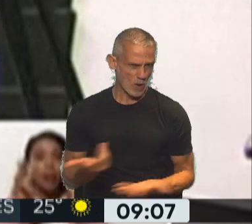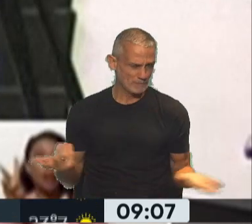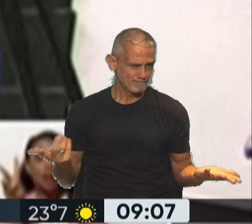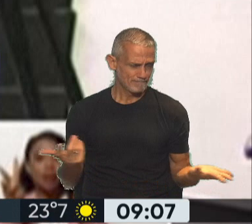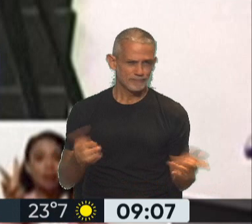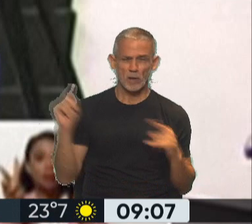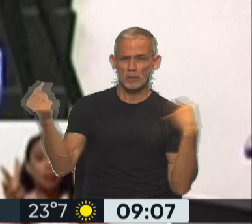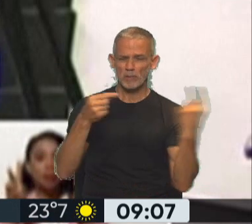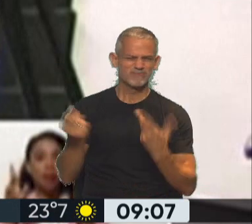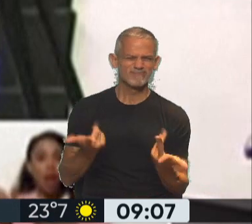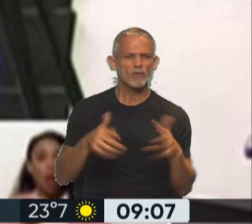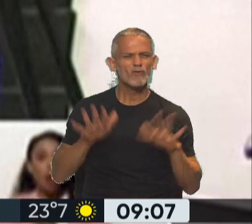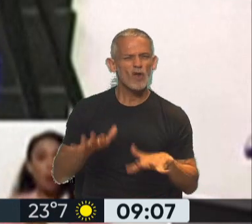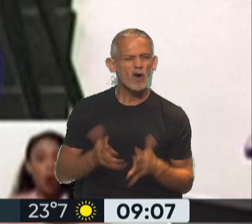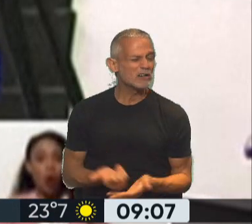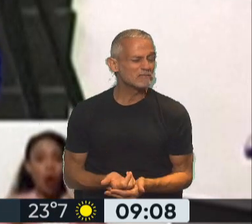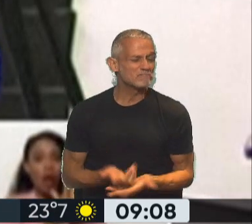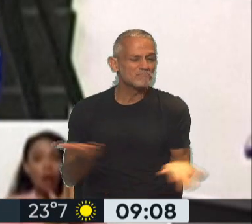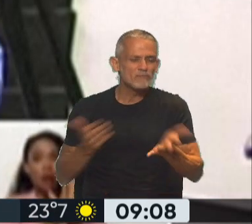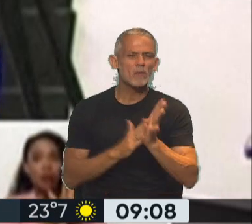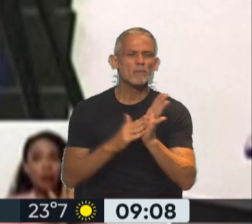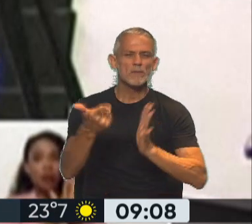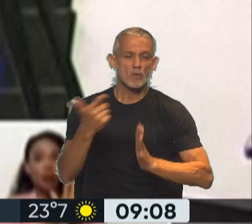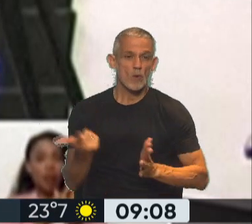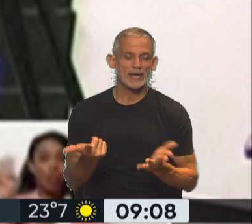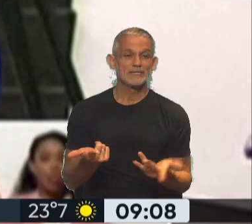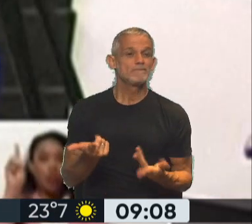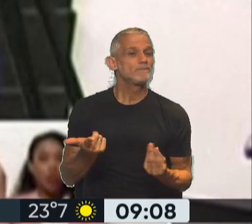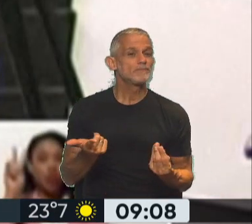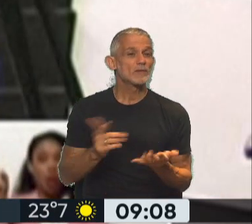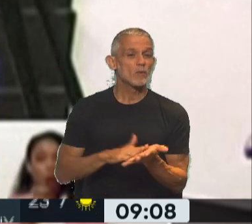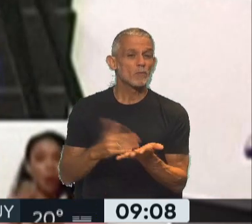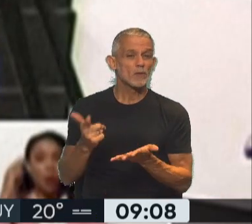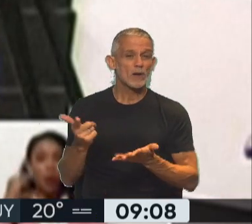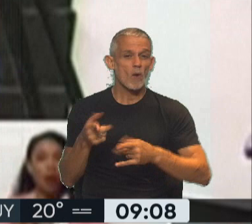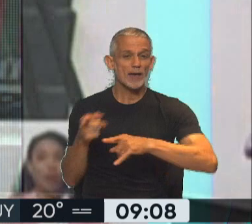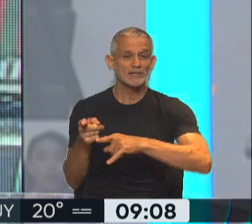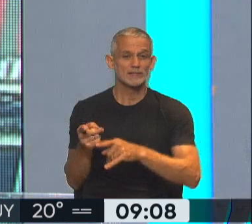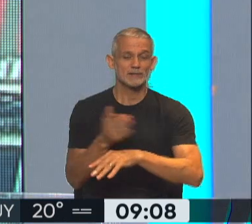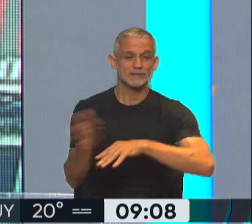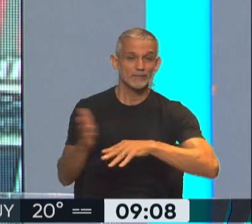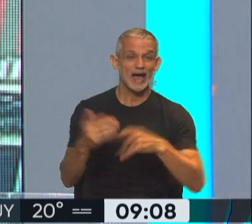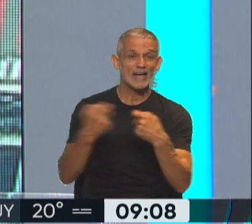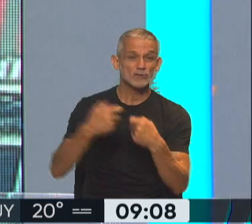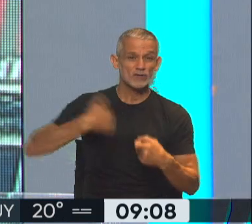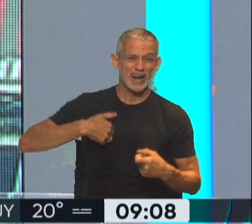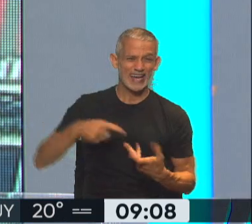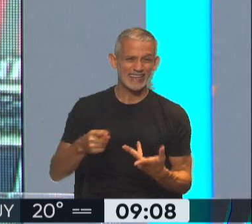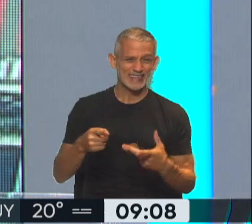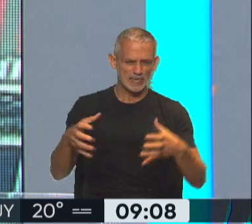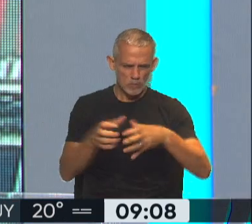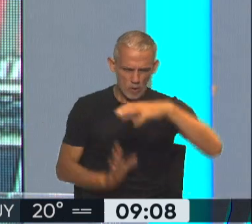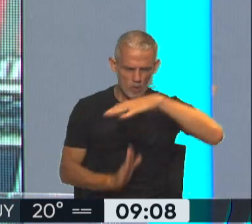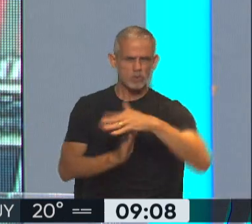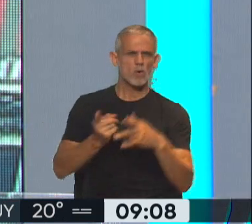un poco floja de papeles también otra cosa que está floja de papeles es la Organización Argentina que centraliza